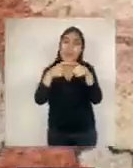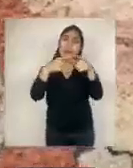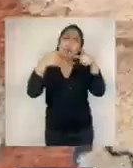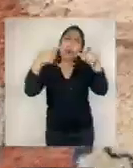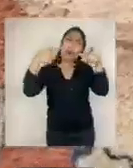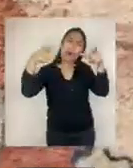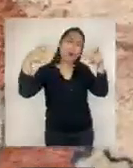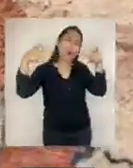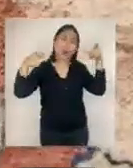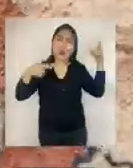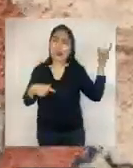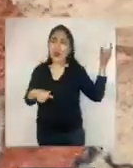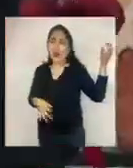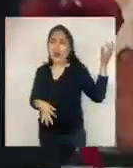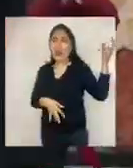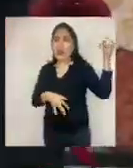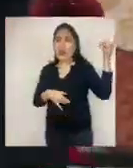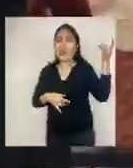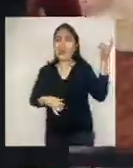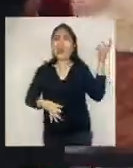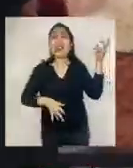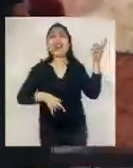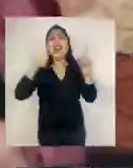nosotros con Fabiola. Lo vamos a contar aquí.